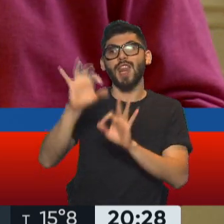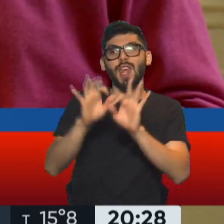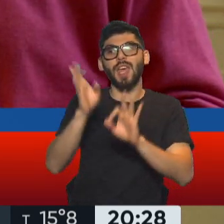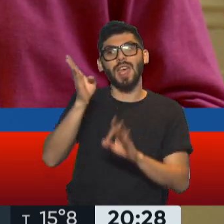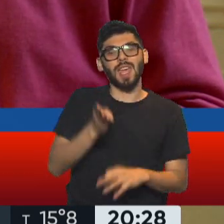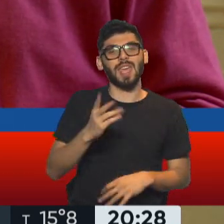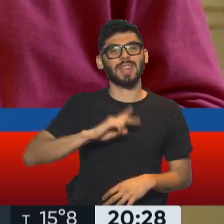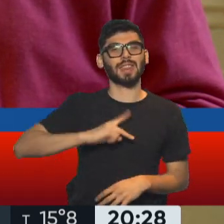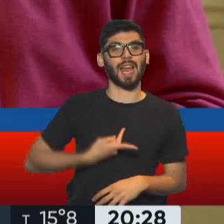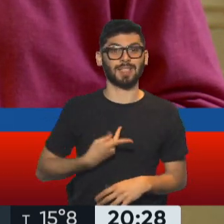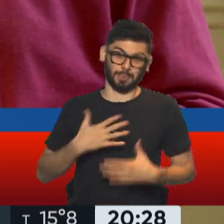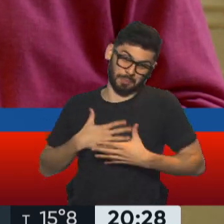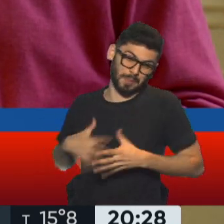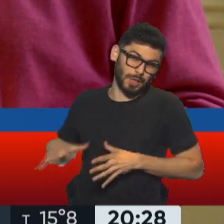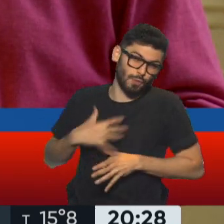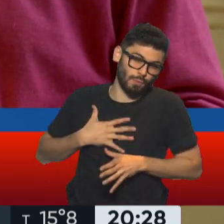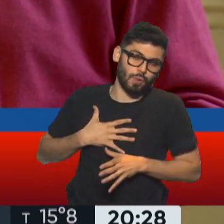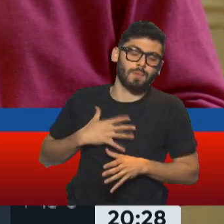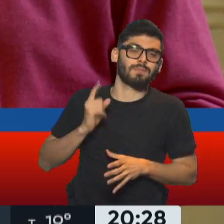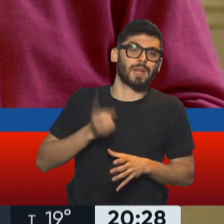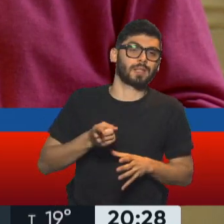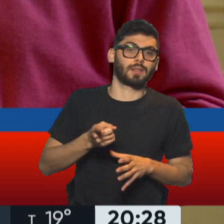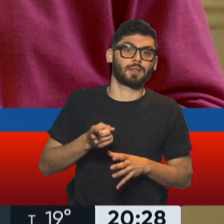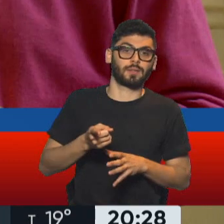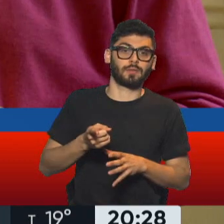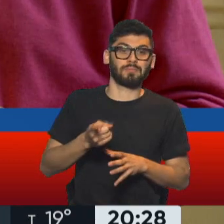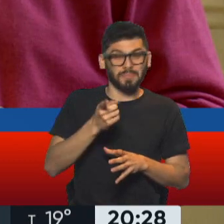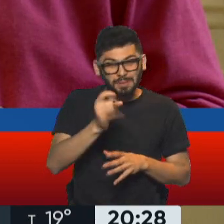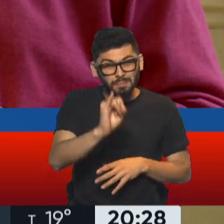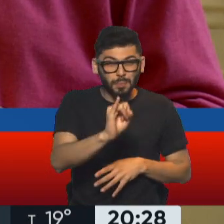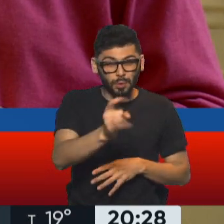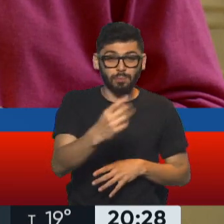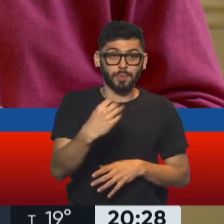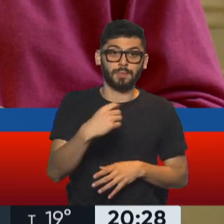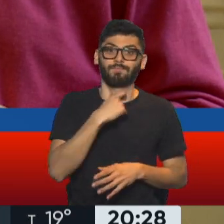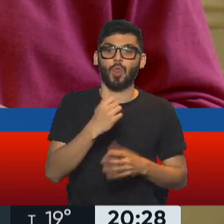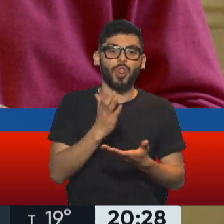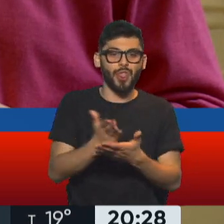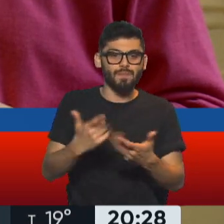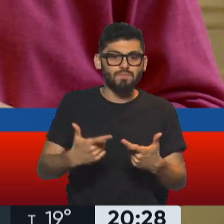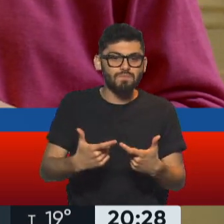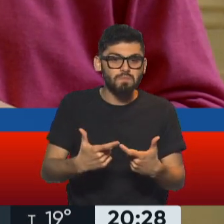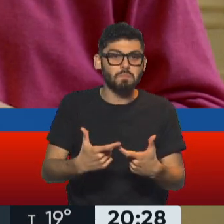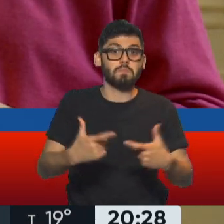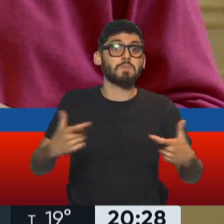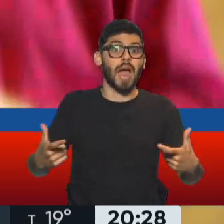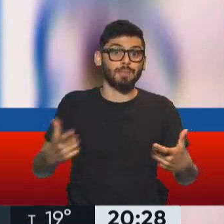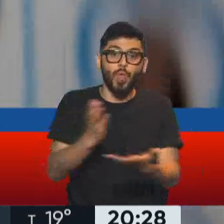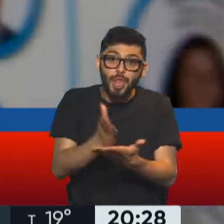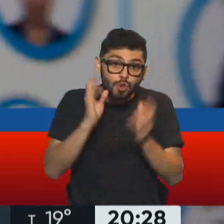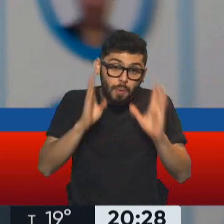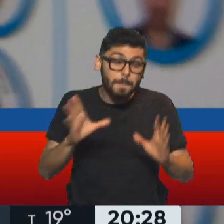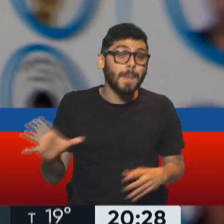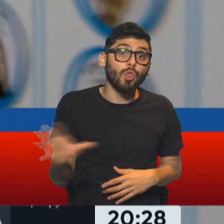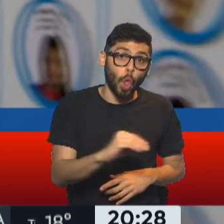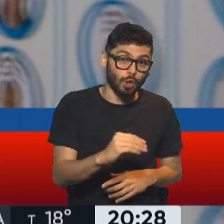por mi colectivo, sino porque por esto que venía ampliando, que venía diciendo de ampliar derechos y los derechos son para todos y para todas.